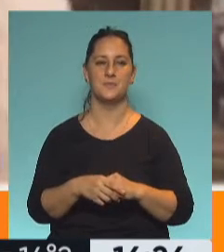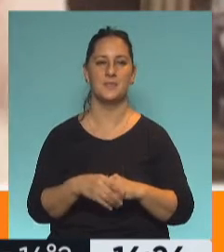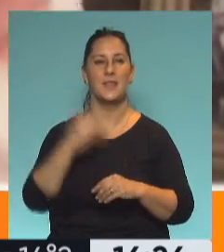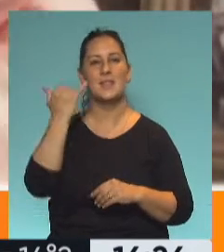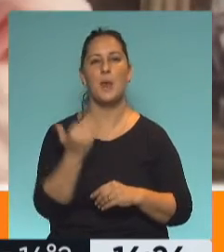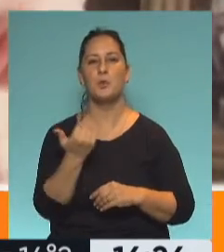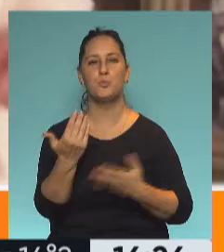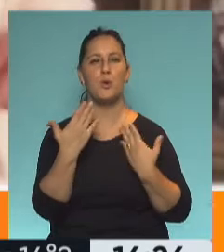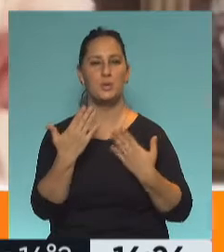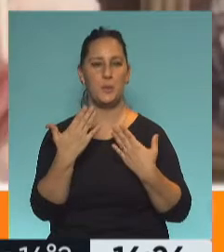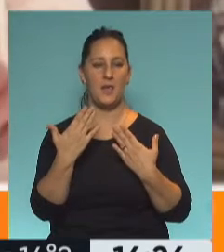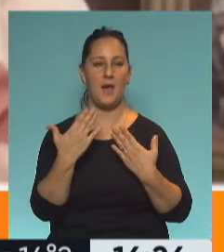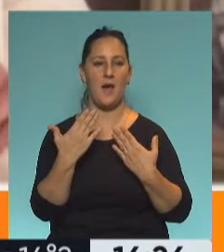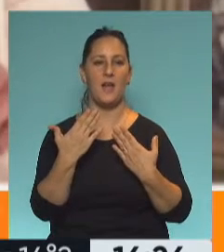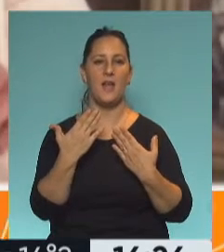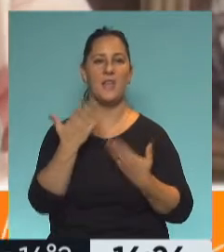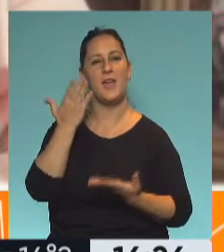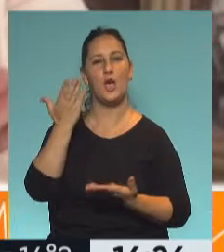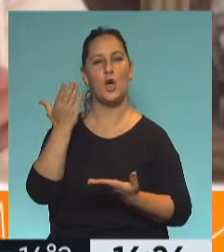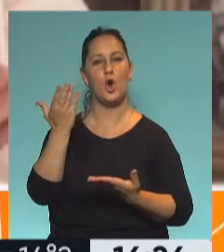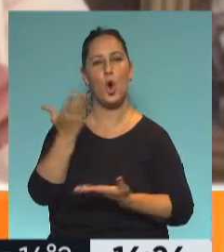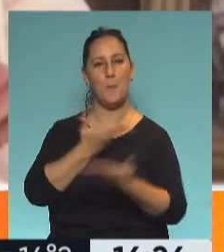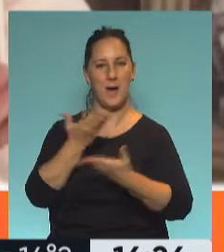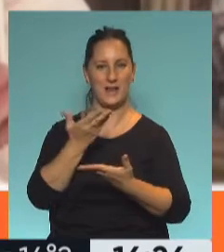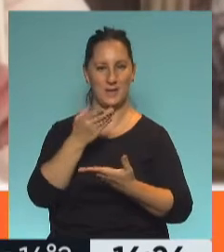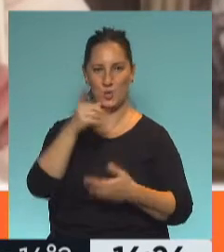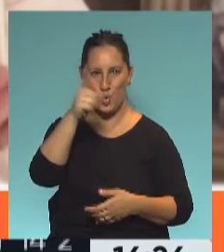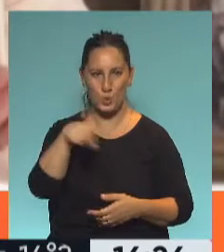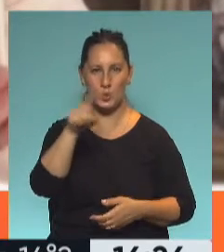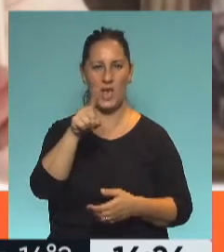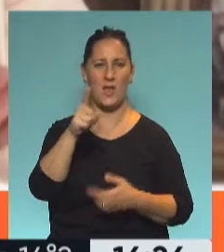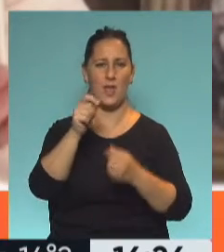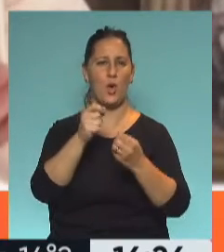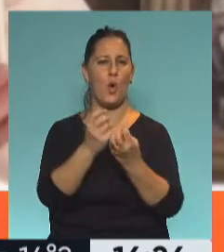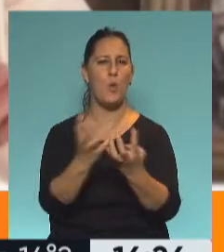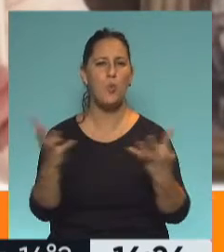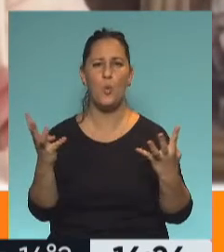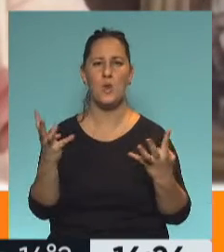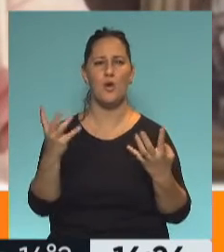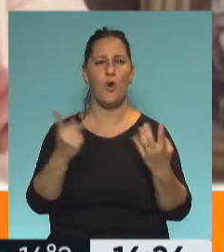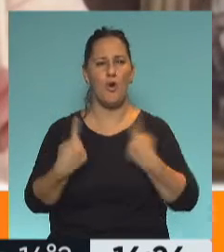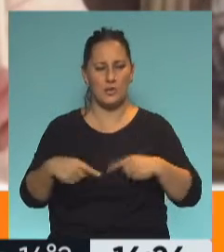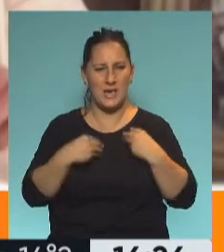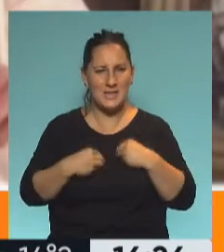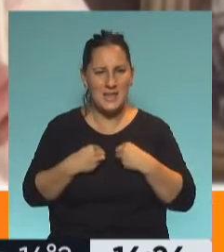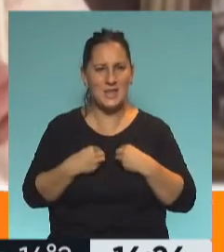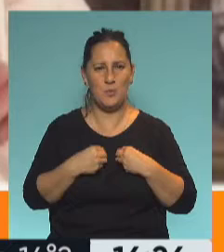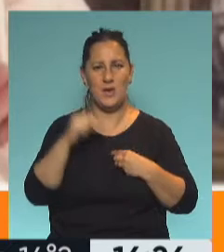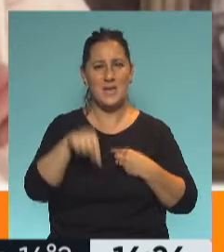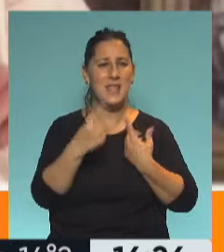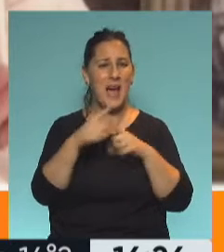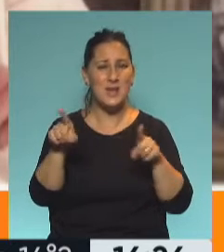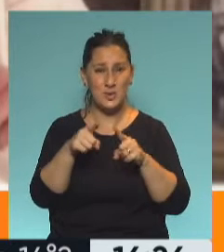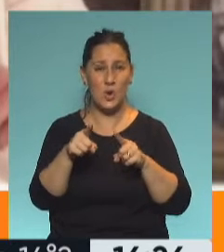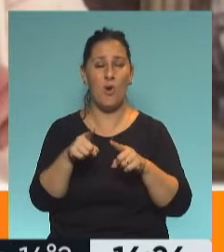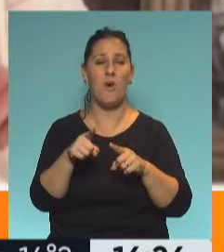tenemos la posibilidad de compartir con ustedes y con el público lo que amamos y lo que sentimos, ¿no? Y bueno, yo creo que esta canción, como dice Claudia,